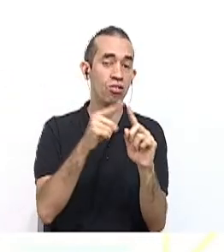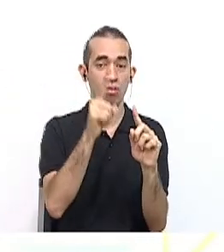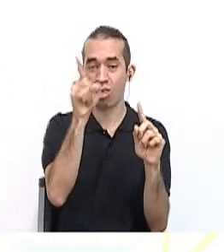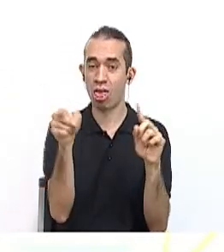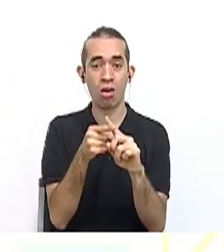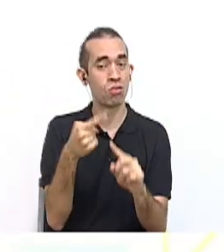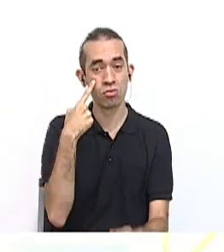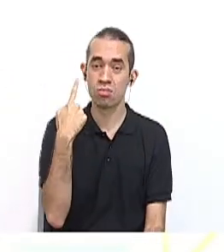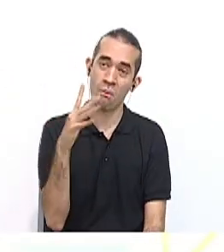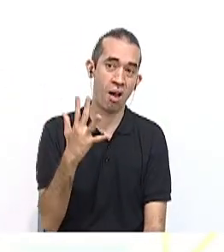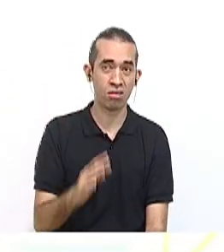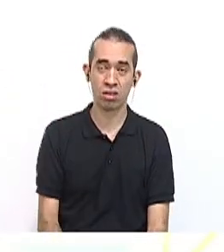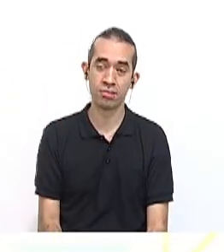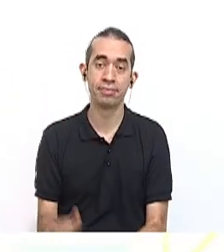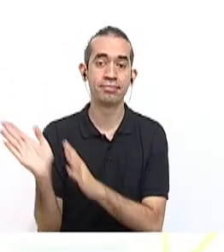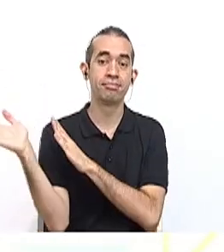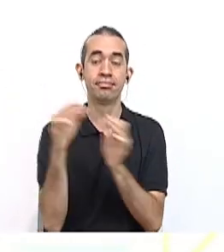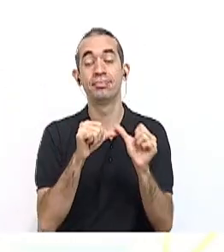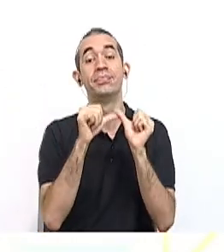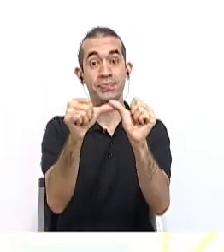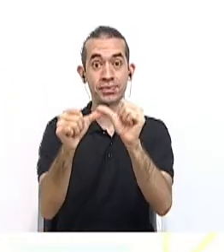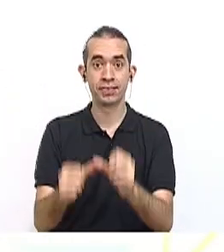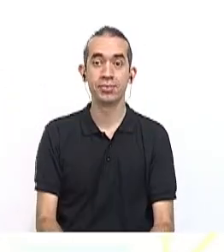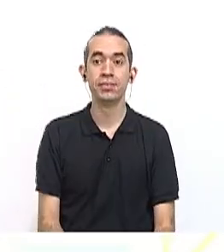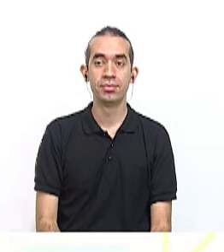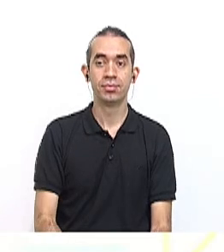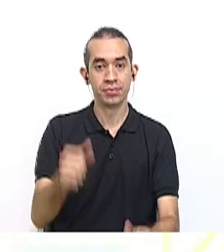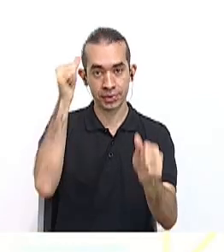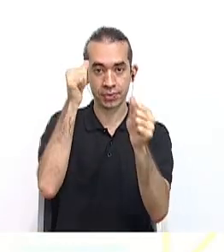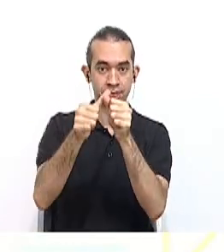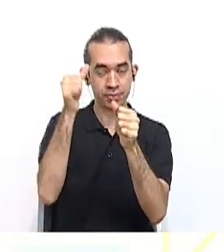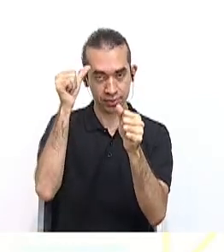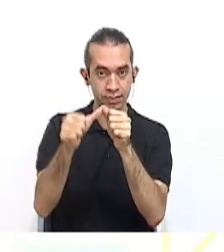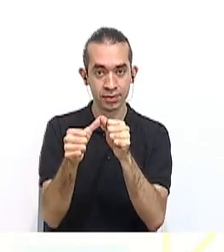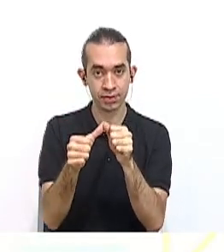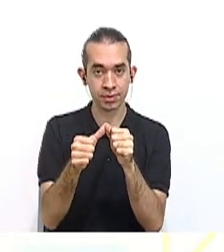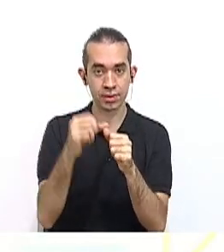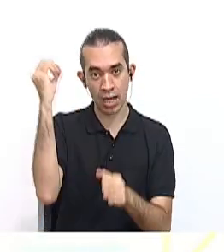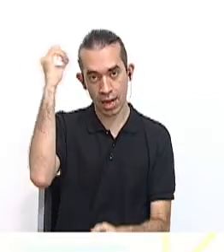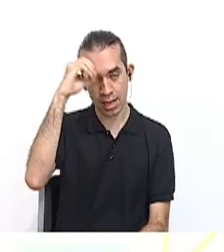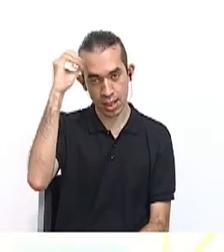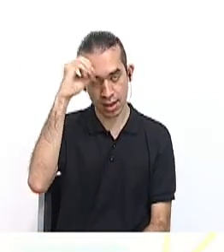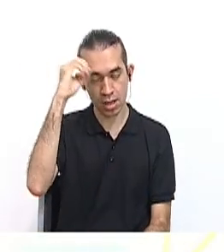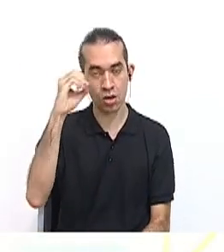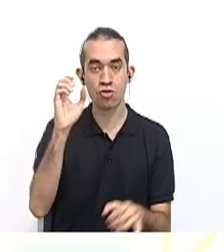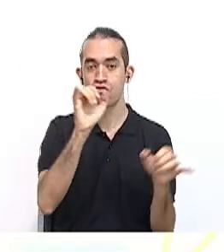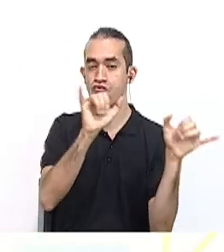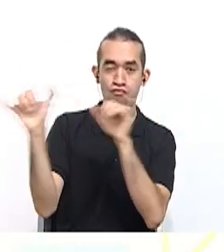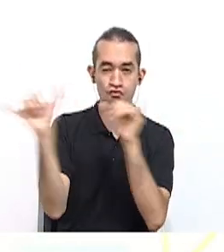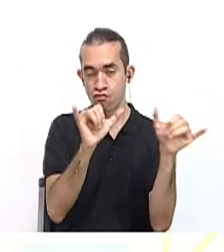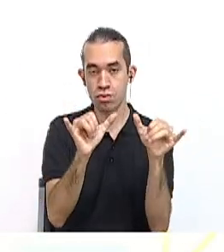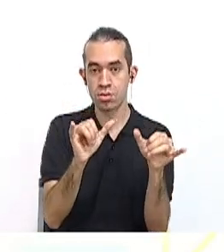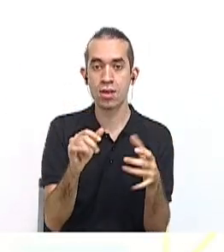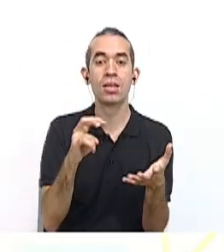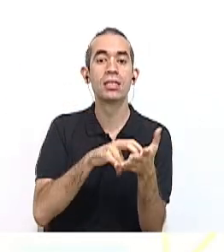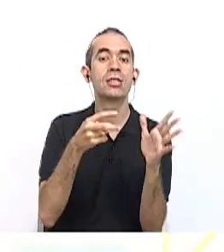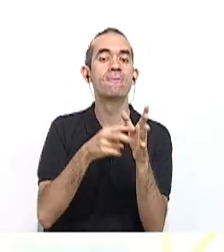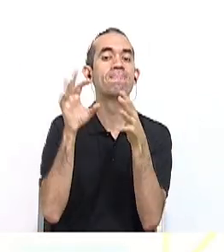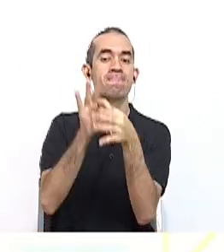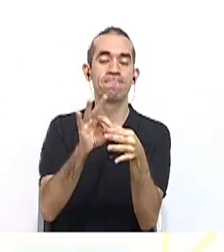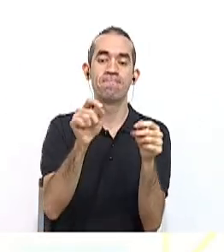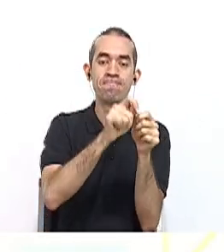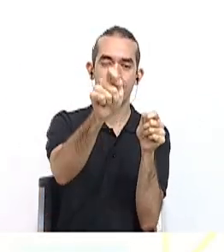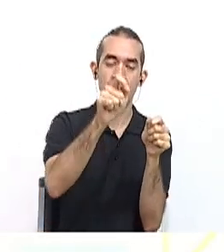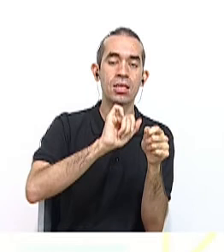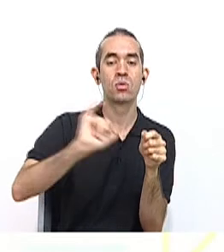semejantes. Continuemos. Ahora recordemos los criterios de congruencia. La congruencia tiene que ver con medidas